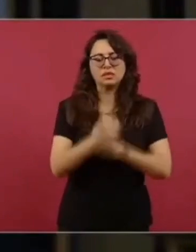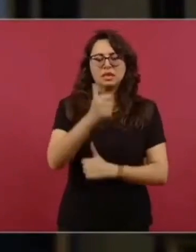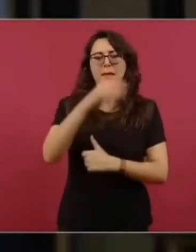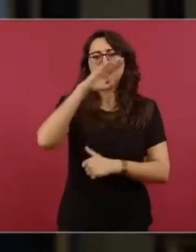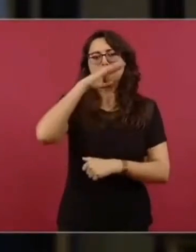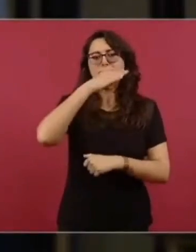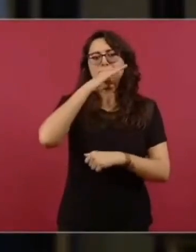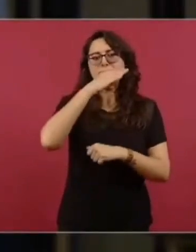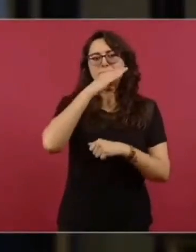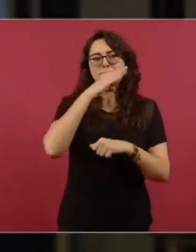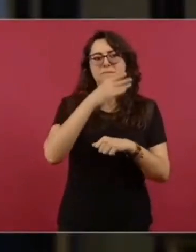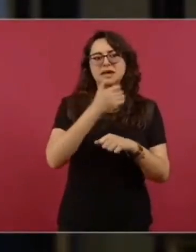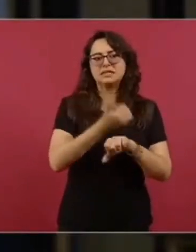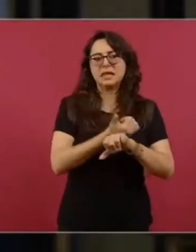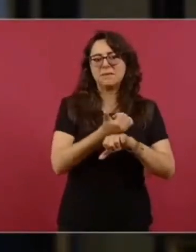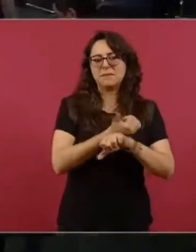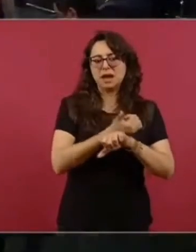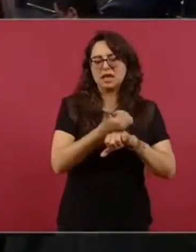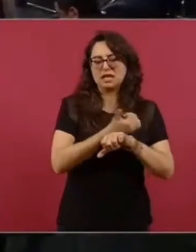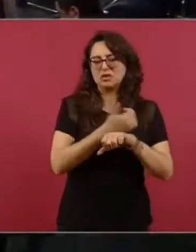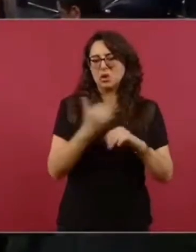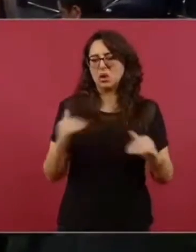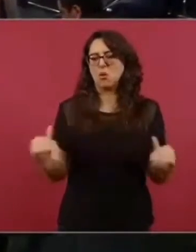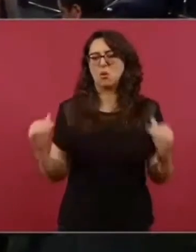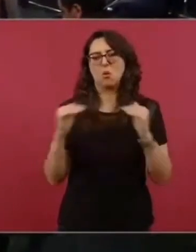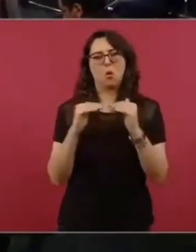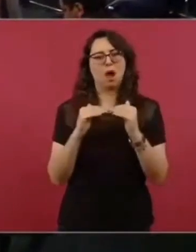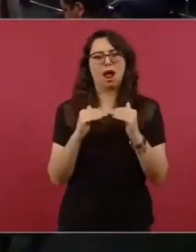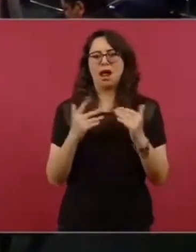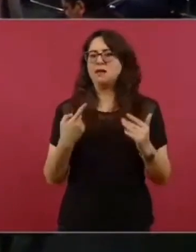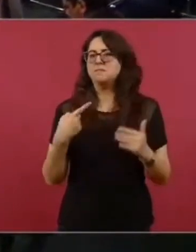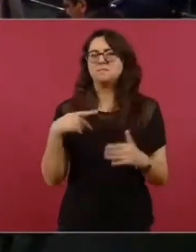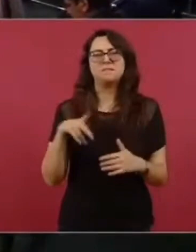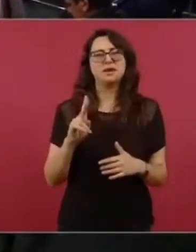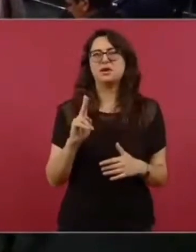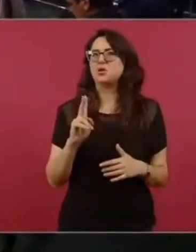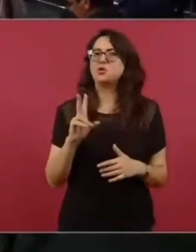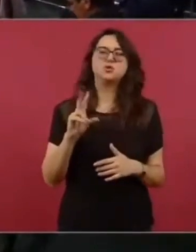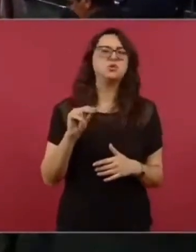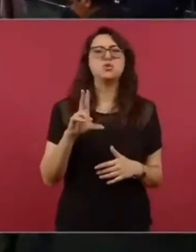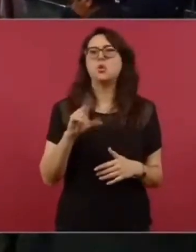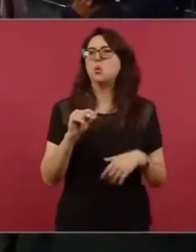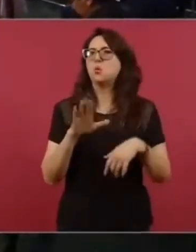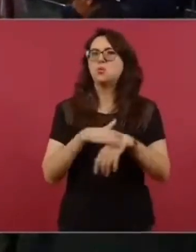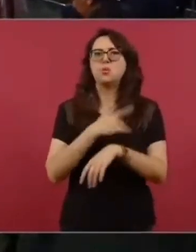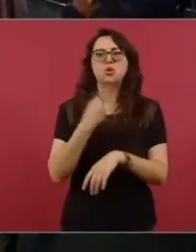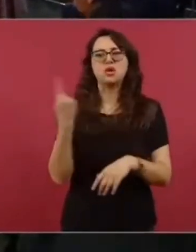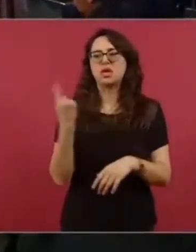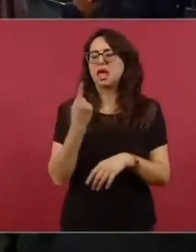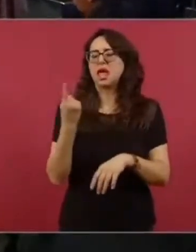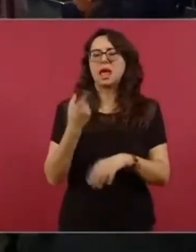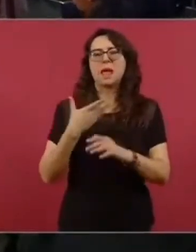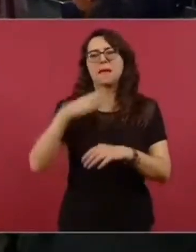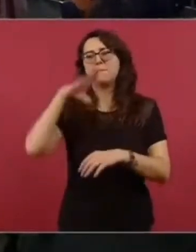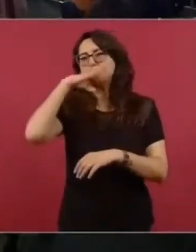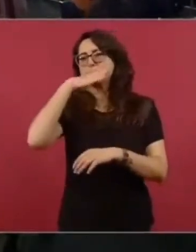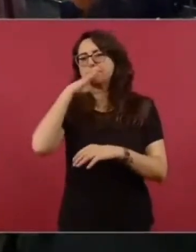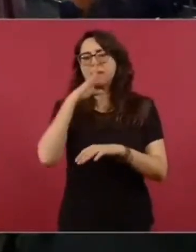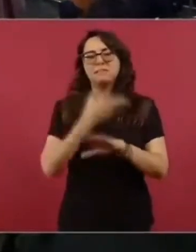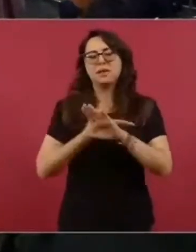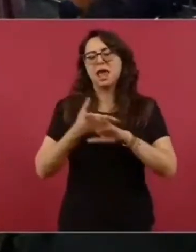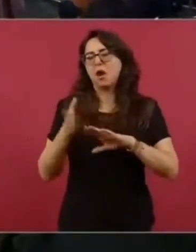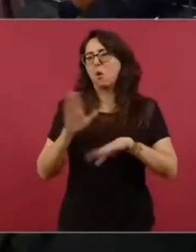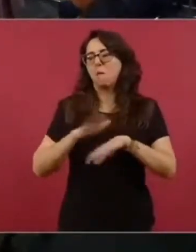el maíz blanco es mucho más, pues tiene un valor mucho más